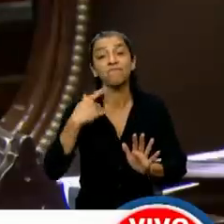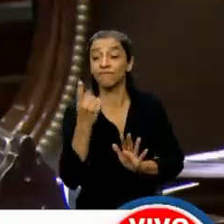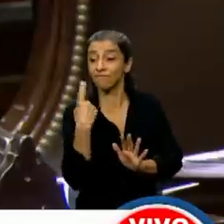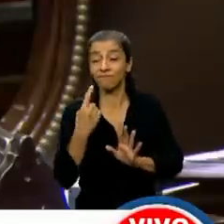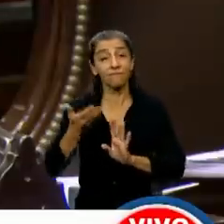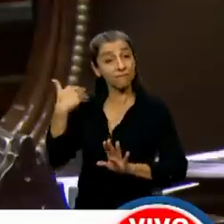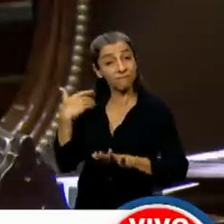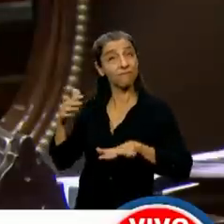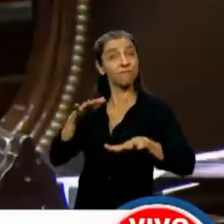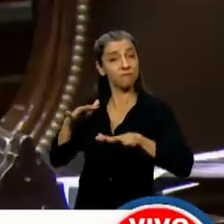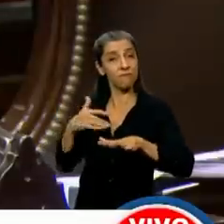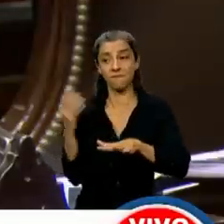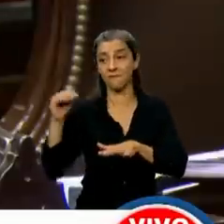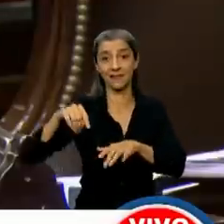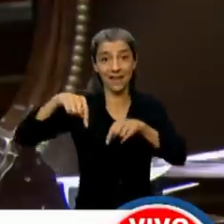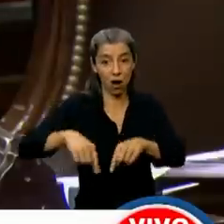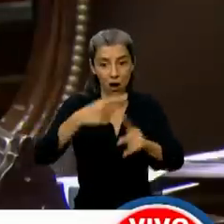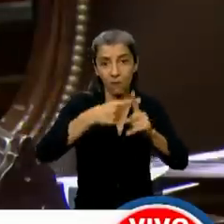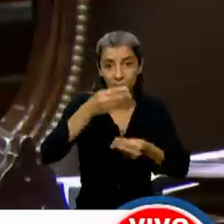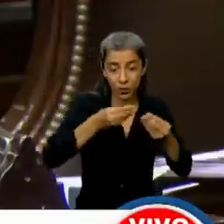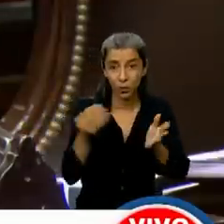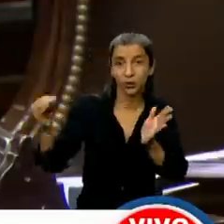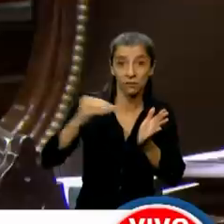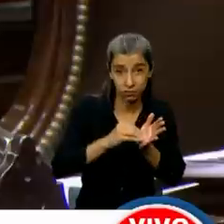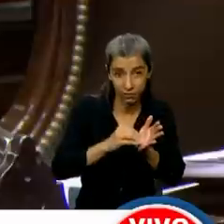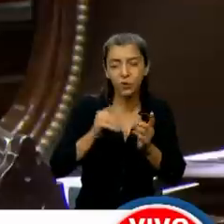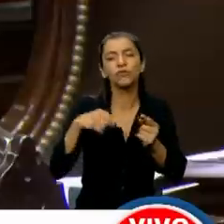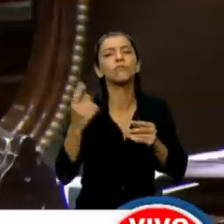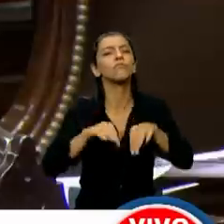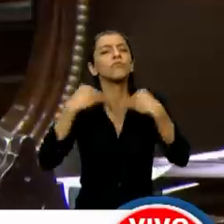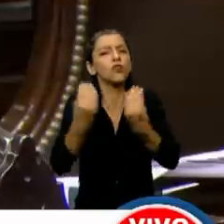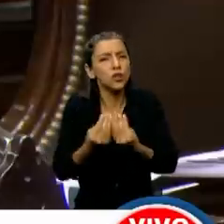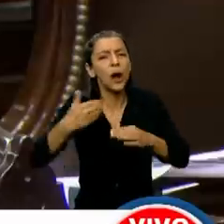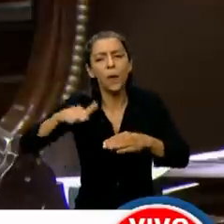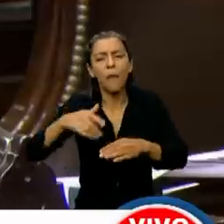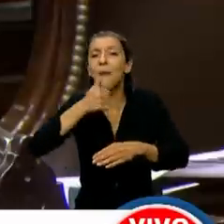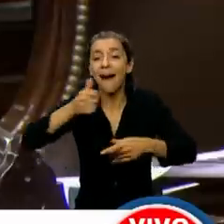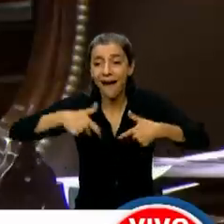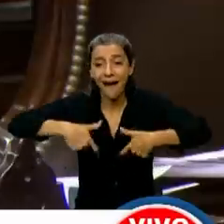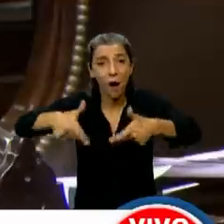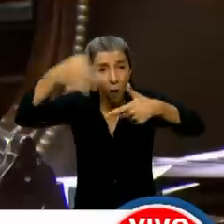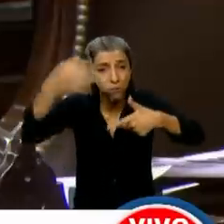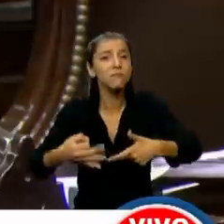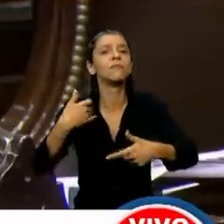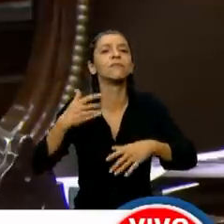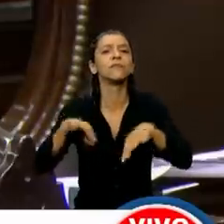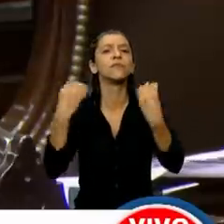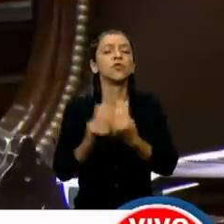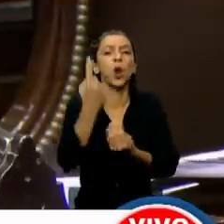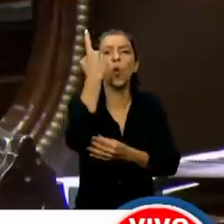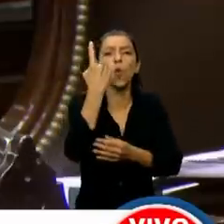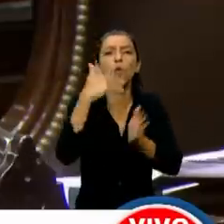con lo que estábamos previsto para en éste mismo presupuesto vamos a estar llegando a brindar el servicio de agua corriente casi a un millón y medio